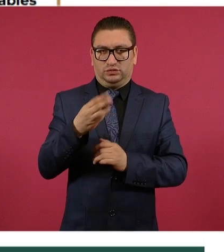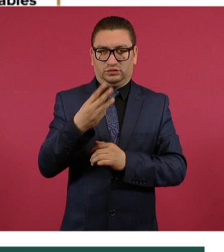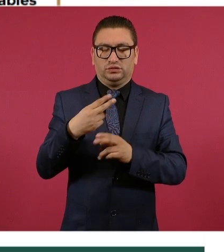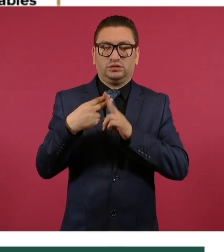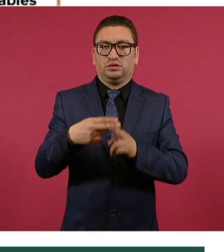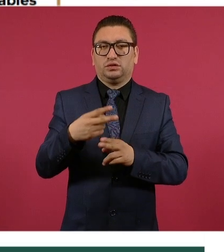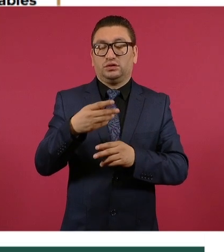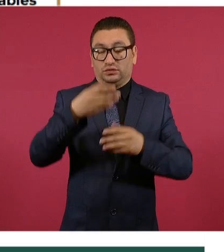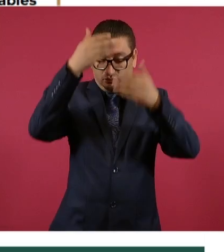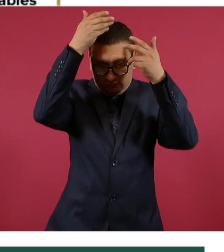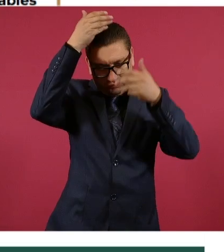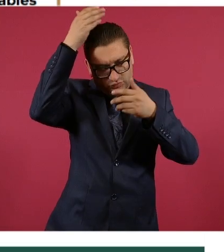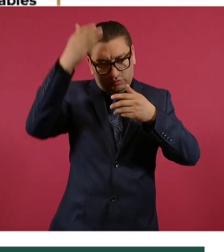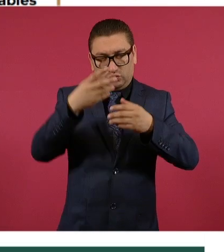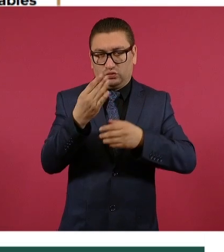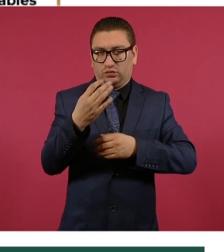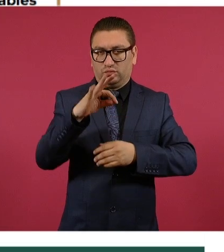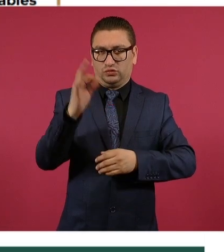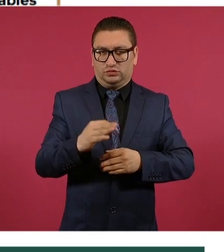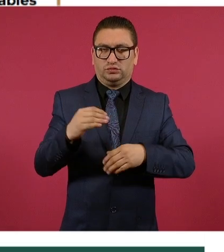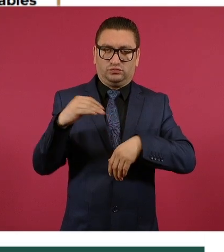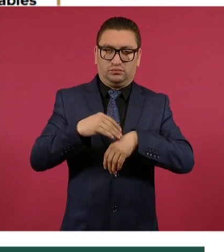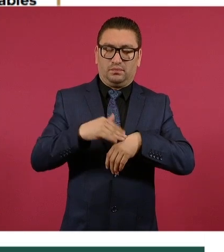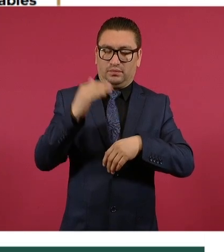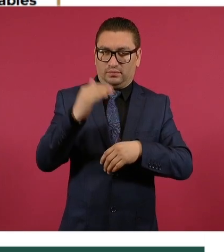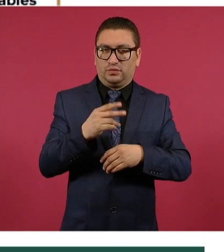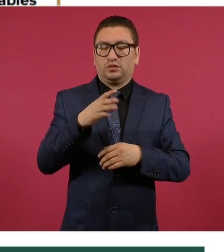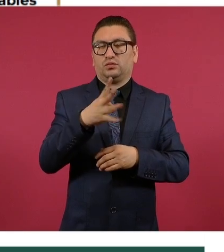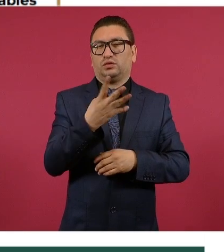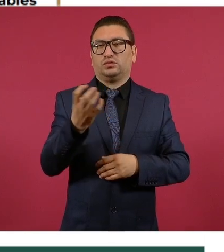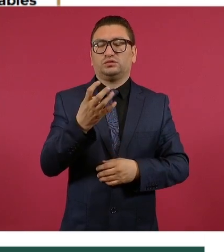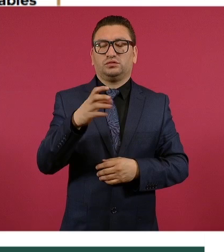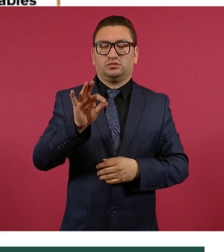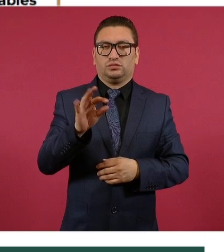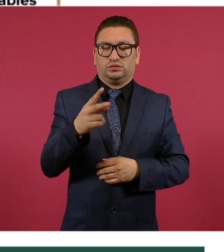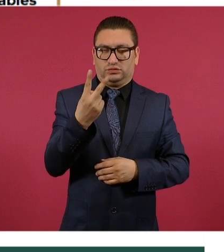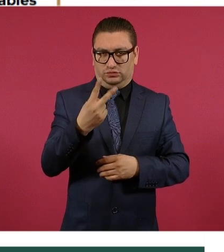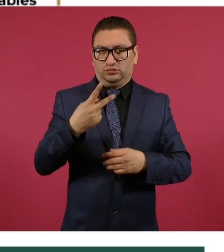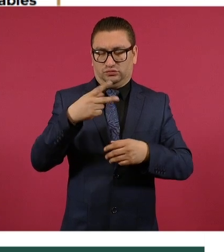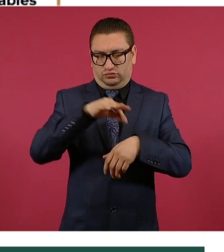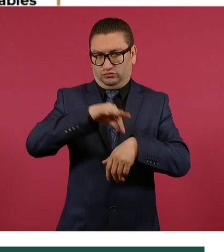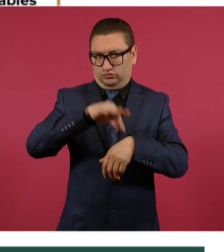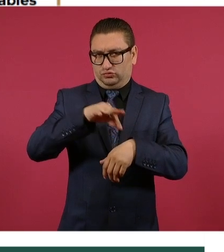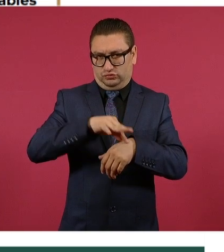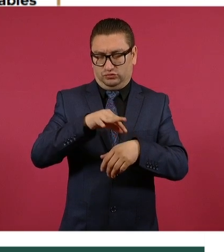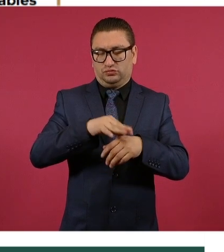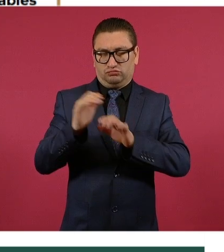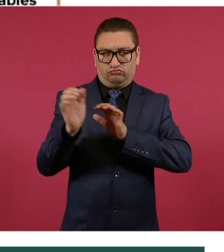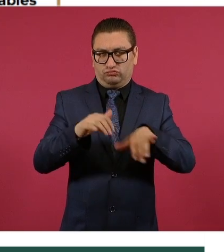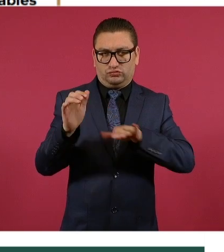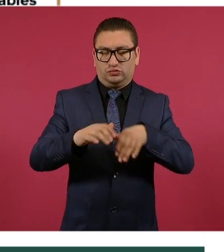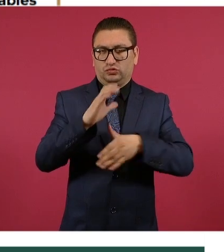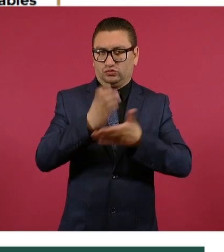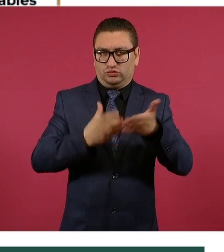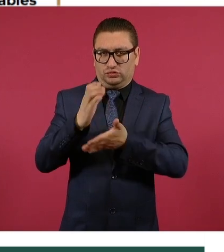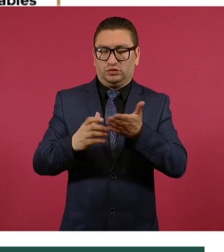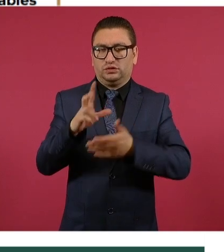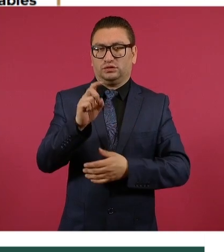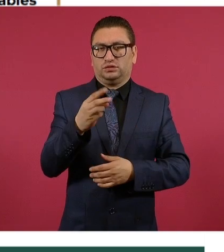del 9%. En el caso de médicos se han contratado 442 que representan un incremento